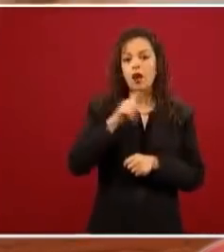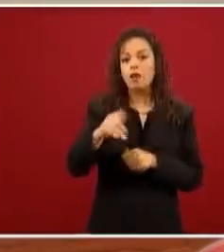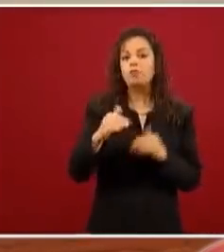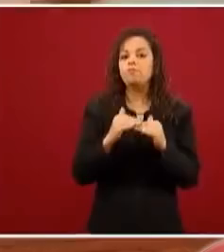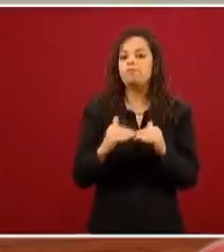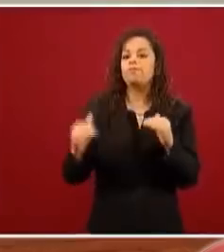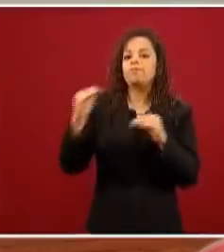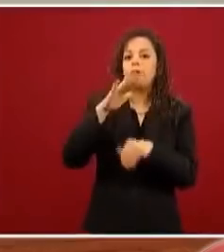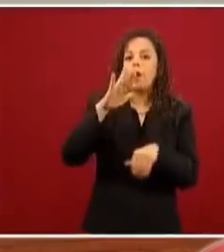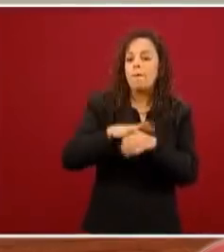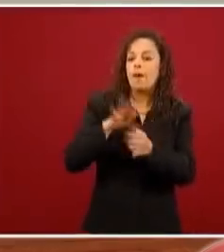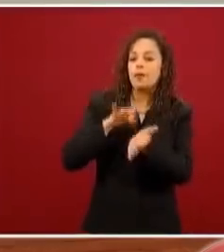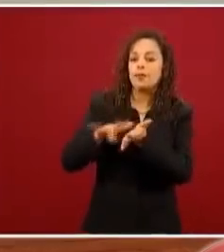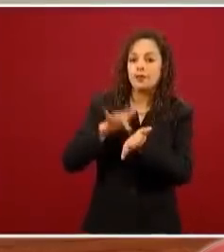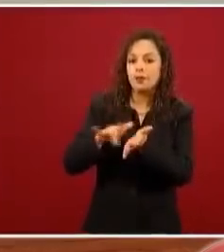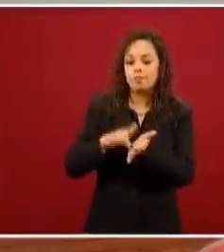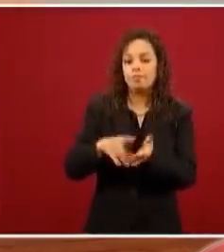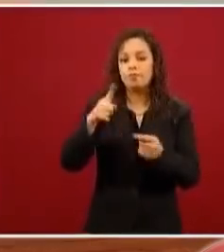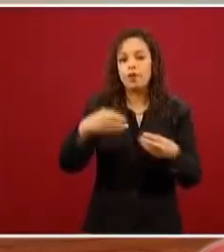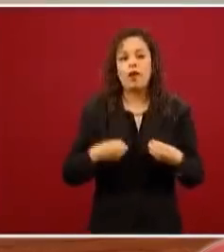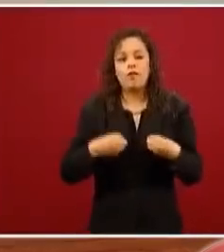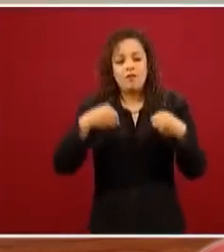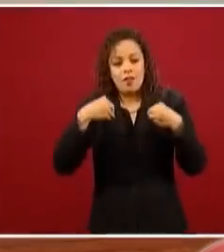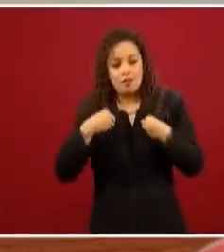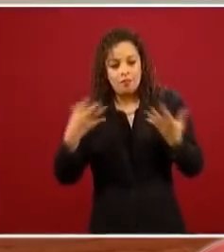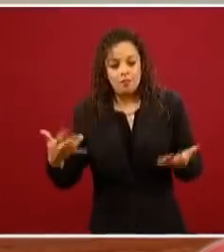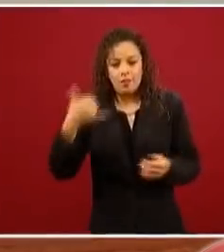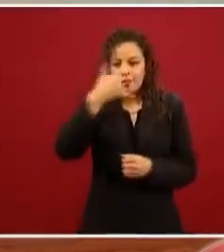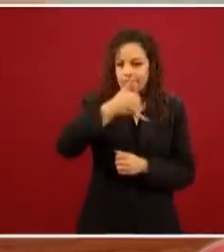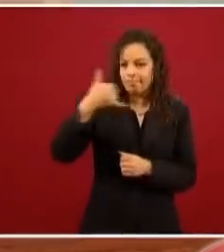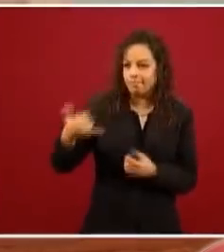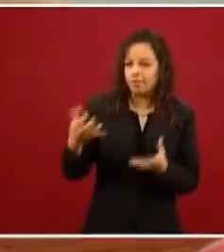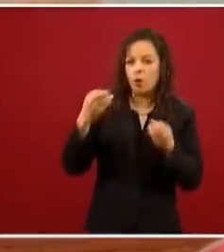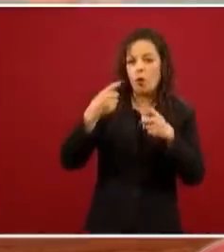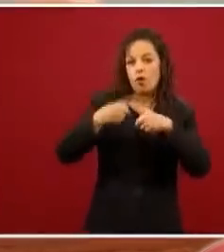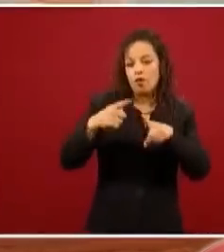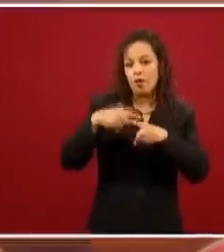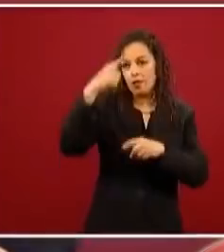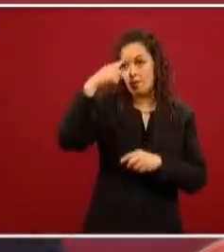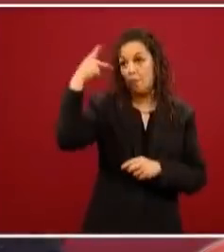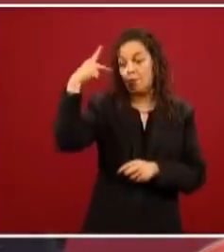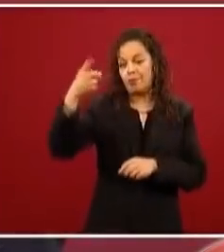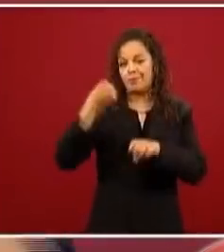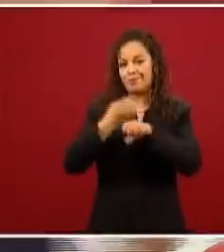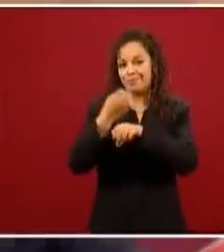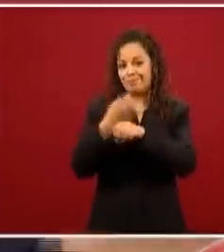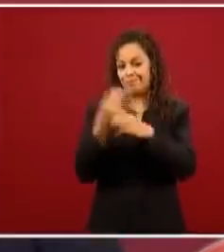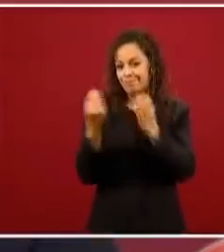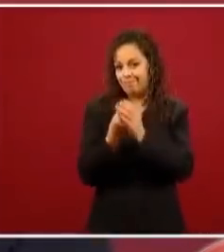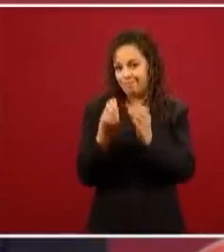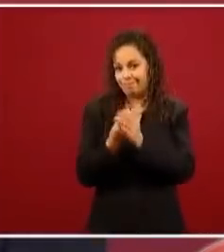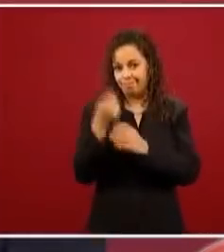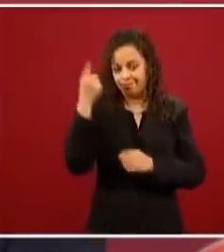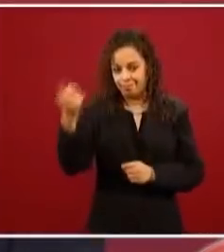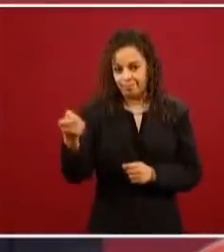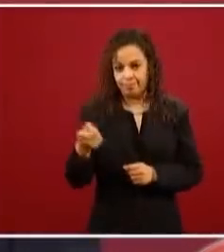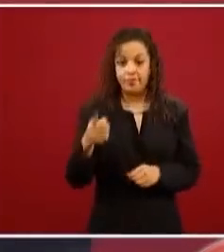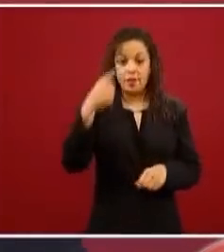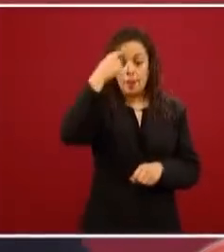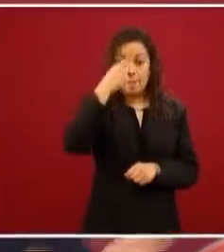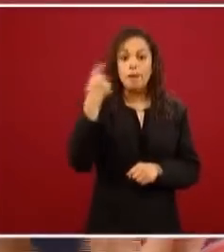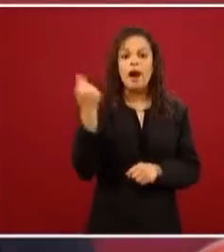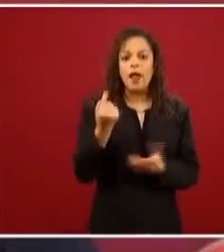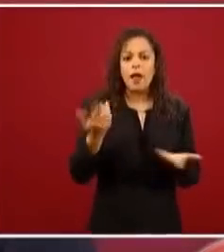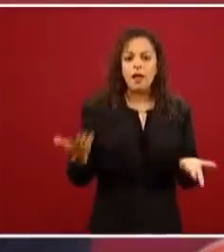vivienda que ofrece el Estado y una serie de incentivos para que vayan, en algunos casos regresen al lugar de